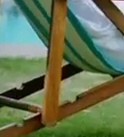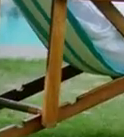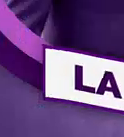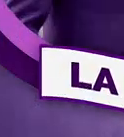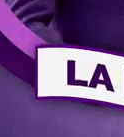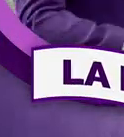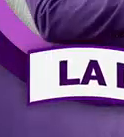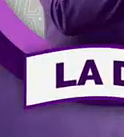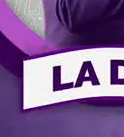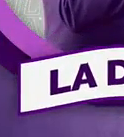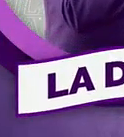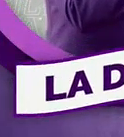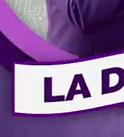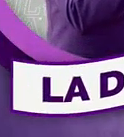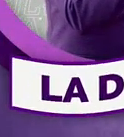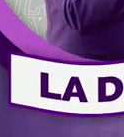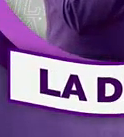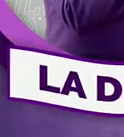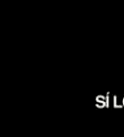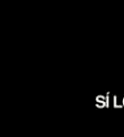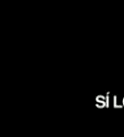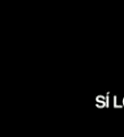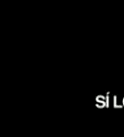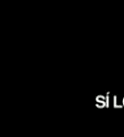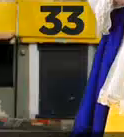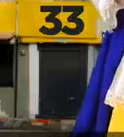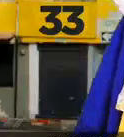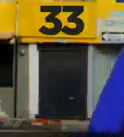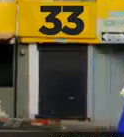lindos! Silka Medic, la decisión es obvia.